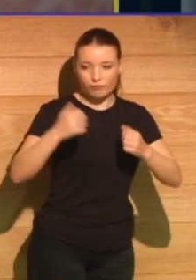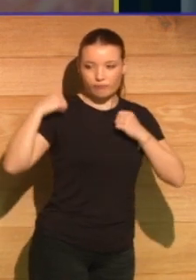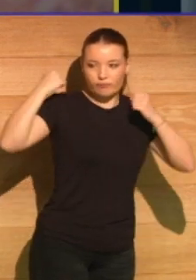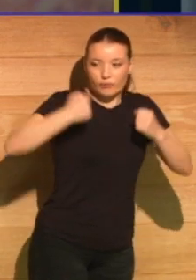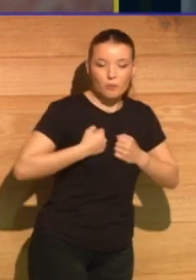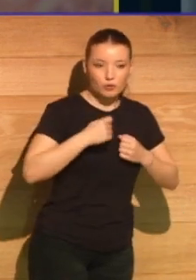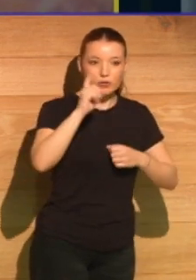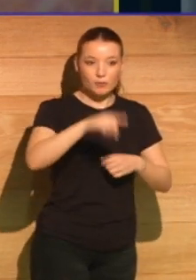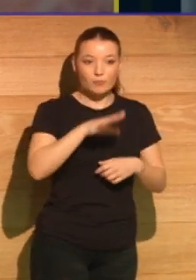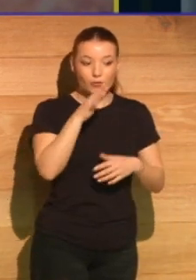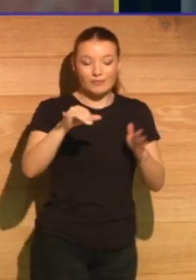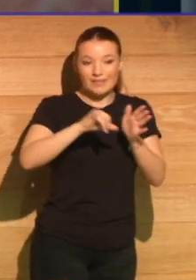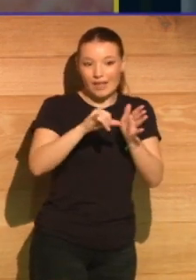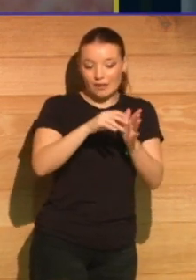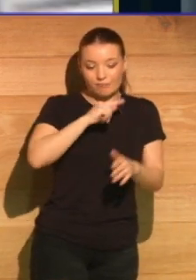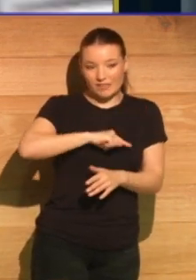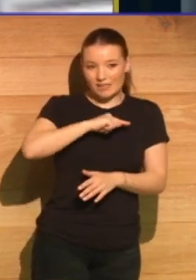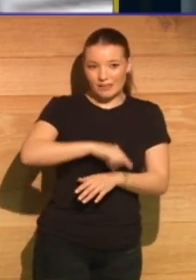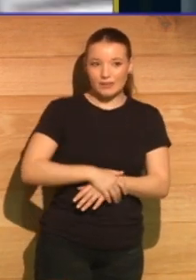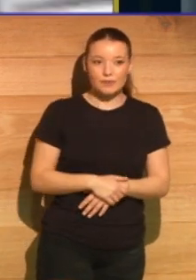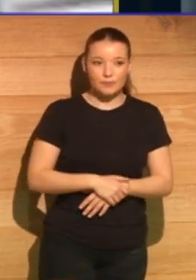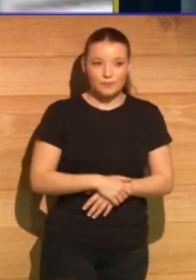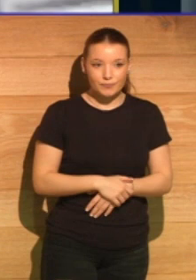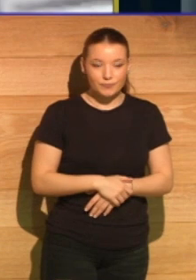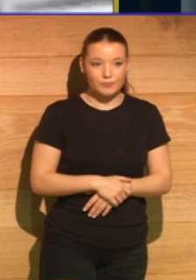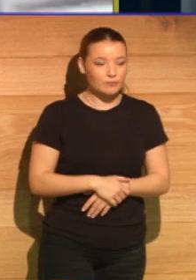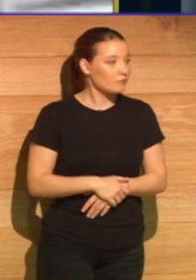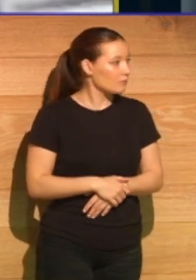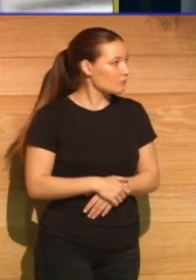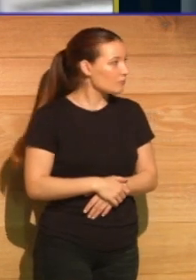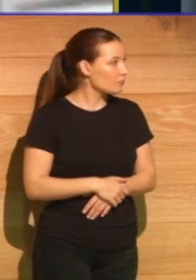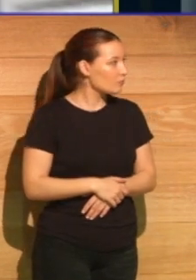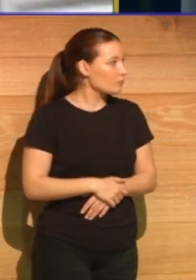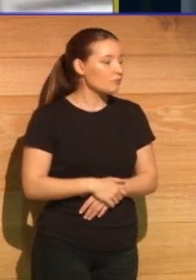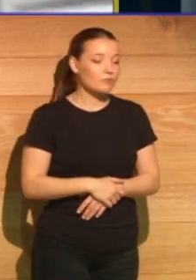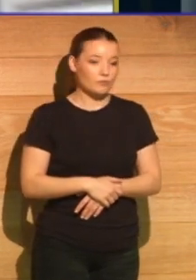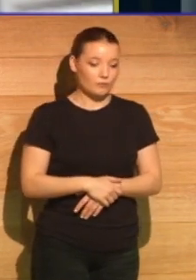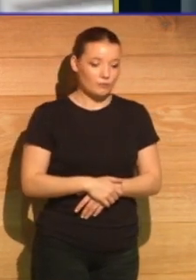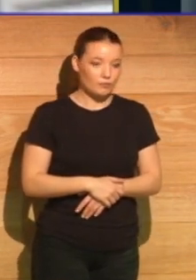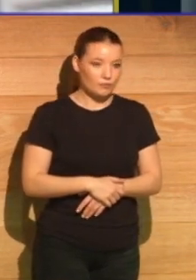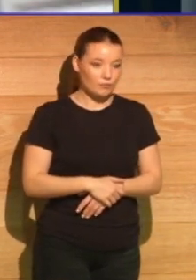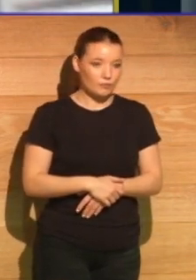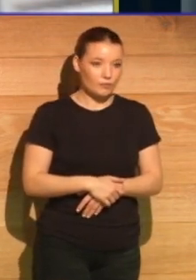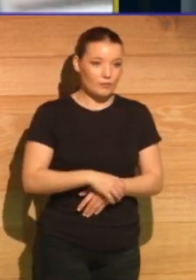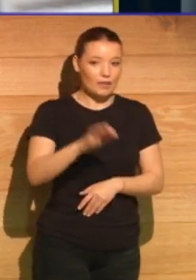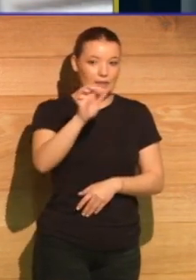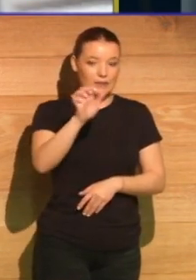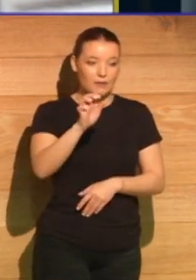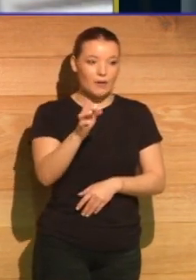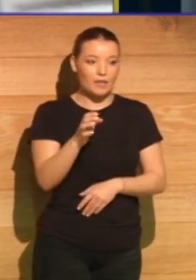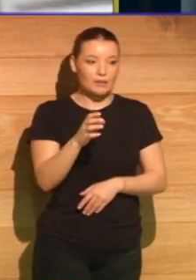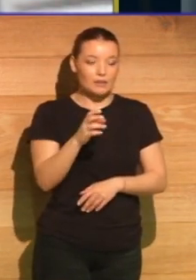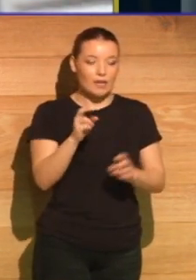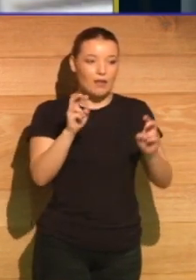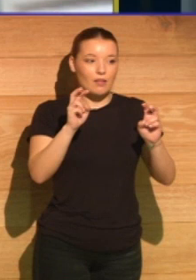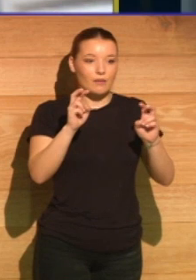de ellas. Yo no renuncio a pedirte, Estíbaliz. Has citado uno de ellos, puedes leer ese o cualquier